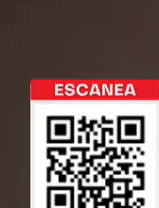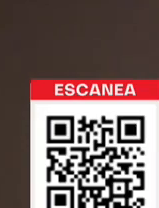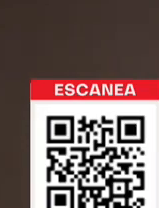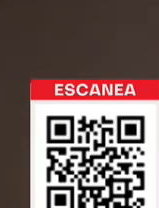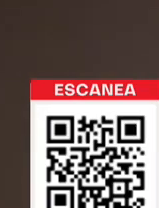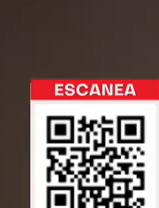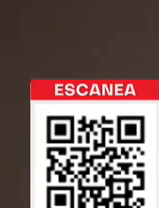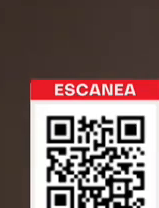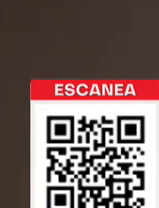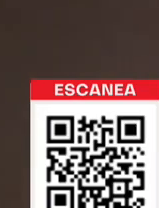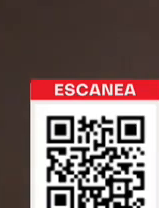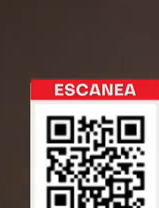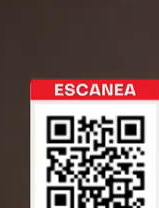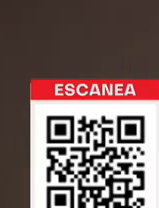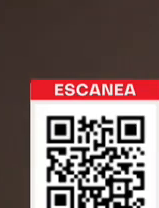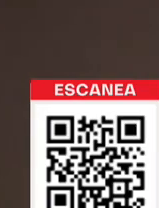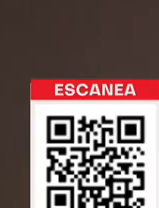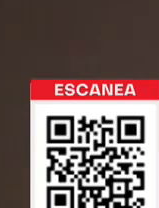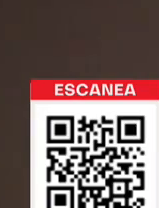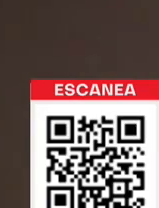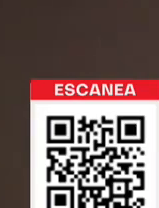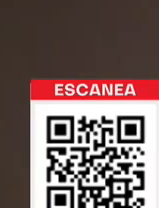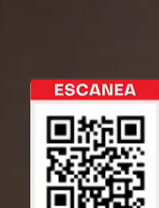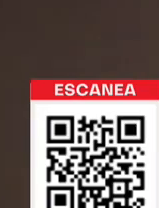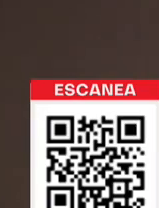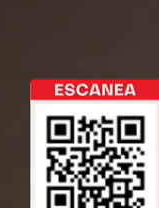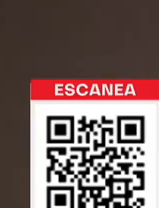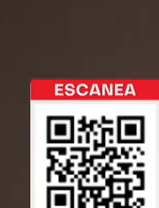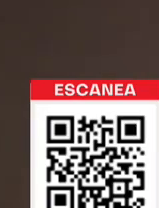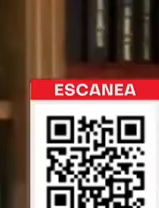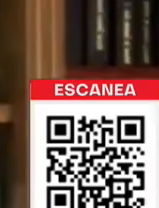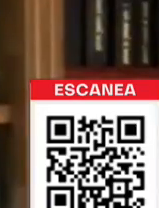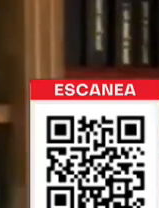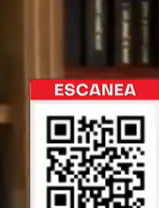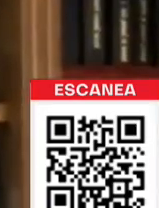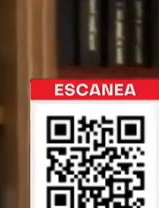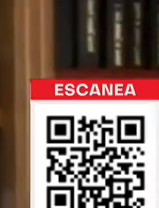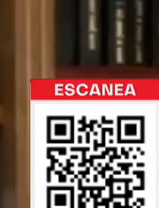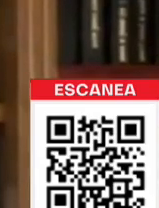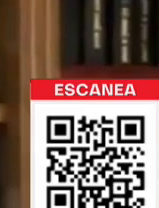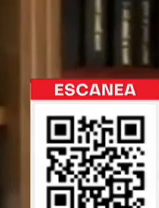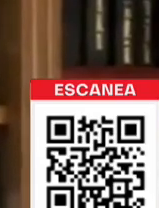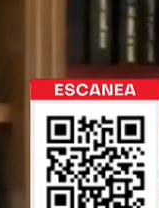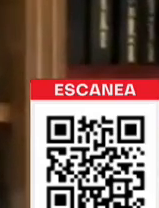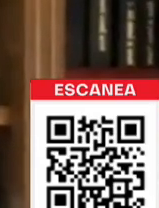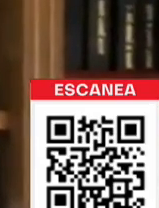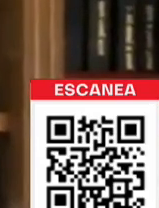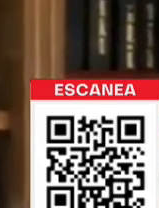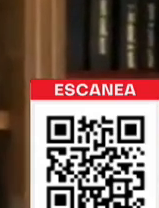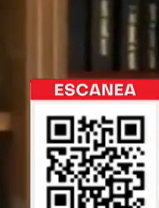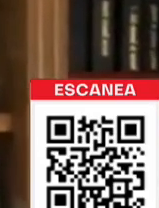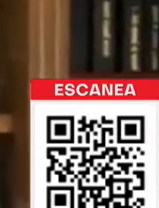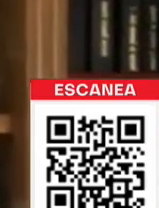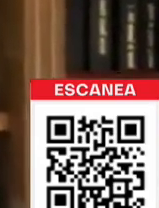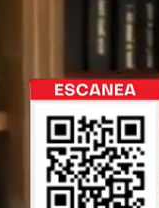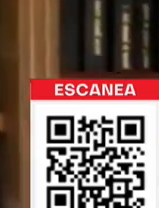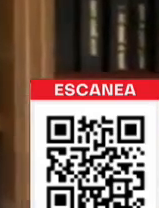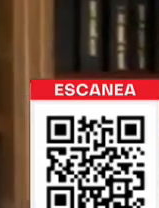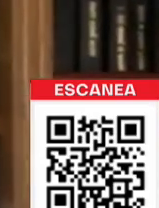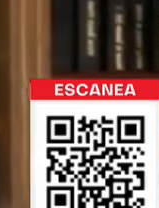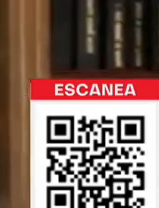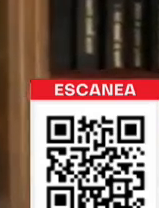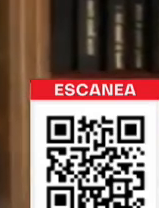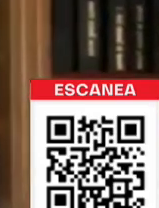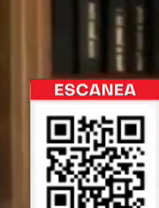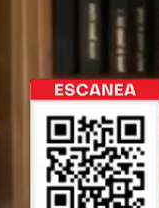falta de preparación a la vista los muertos también o le falta sentido realidad o no sabe lo